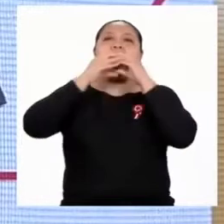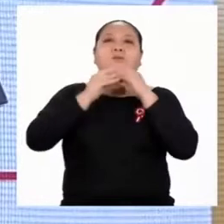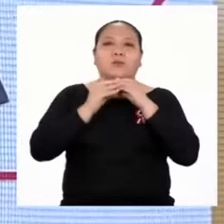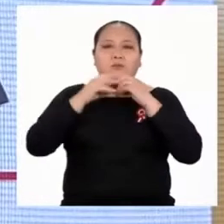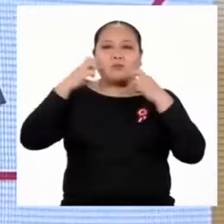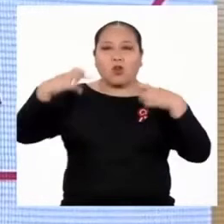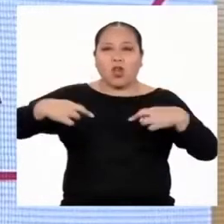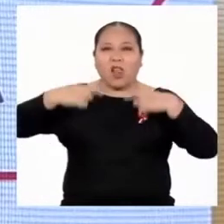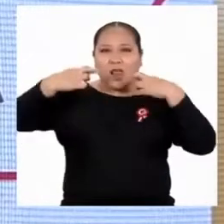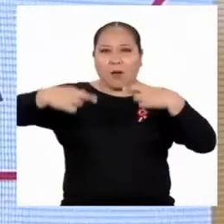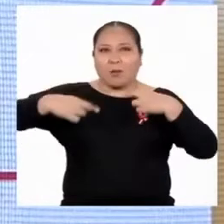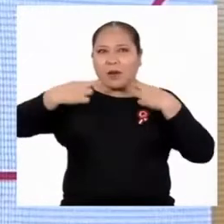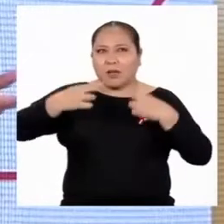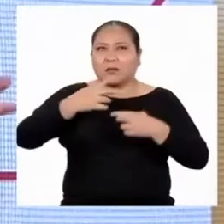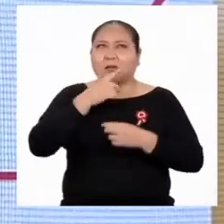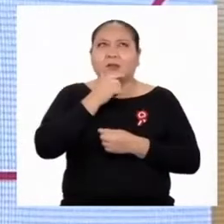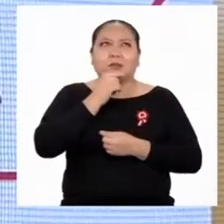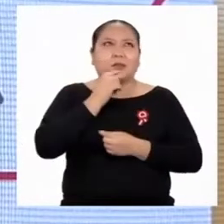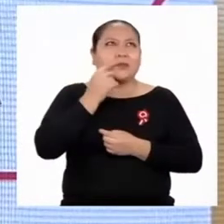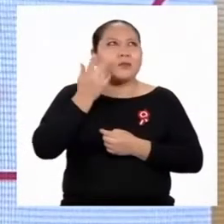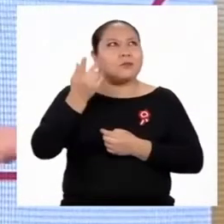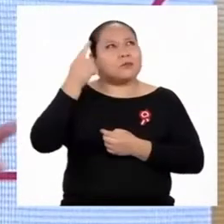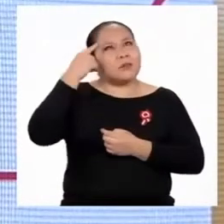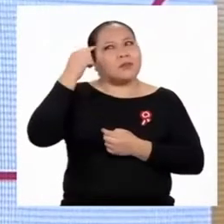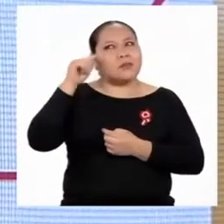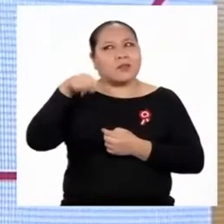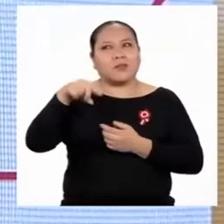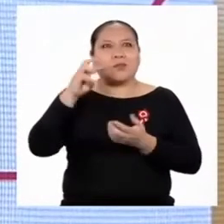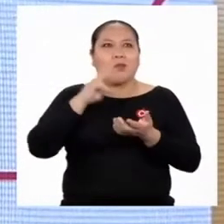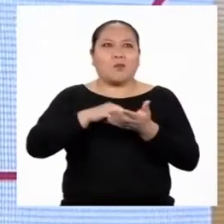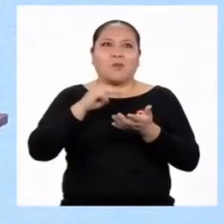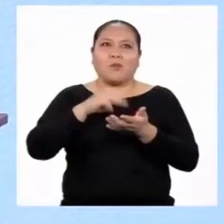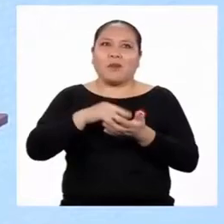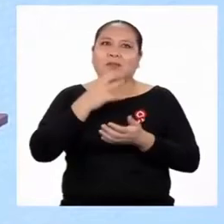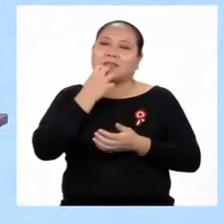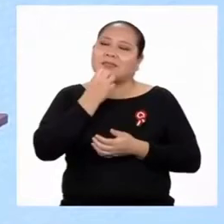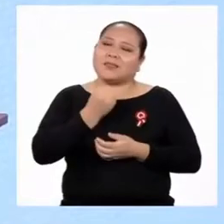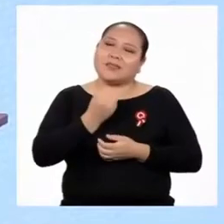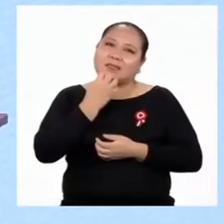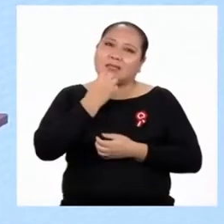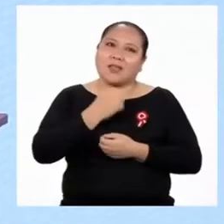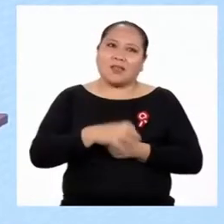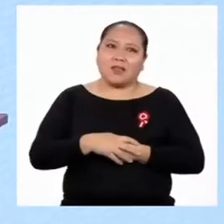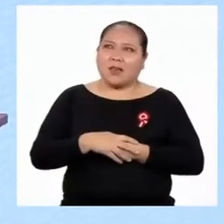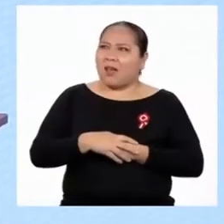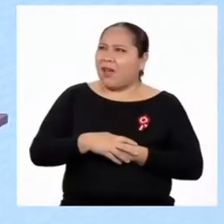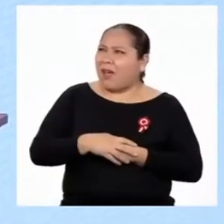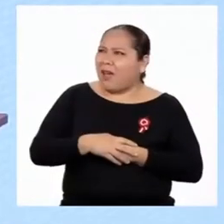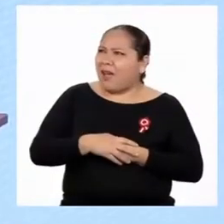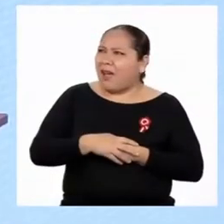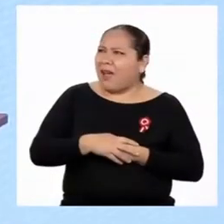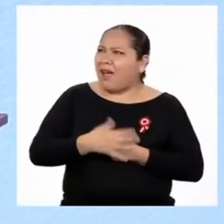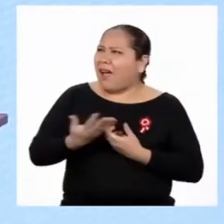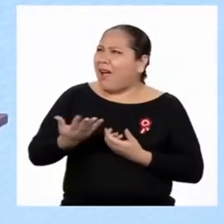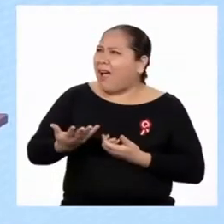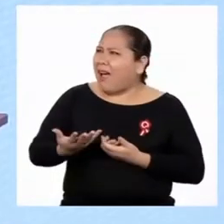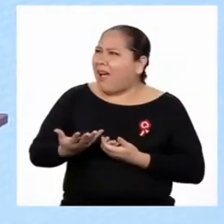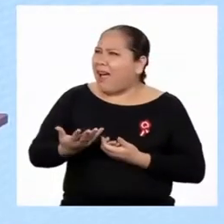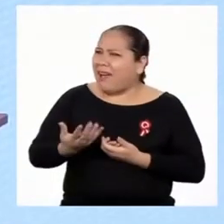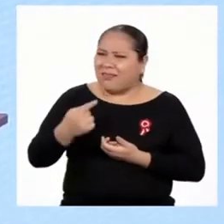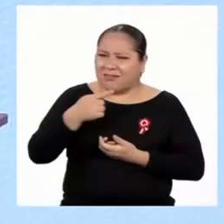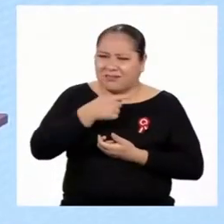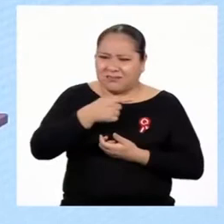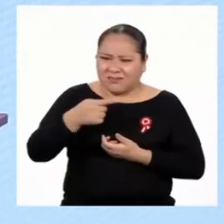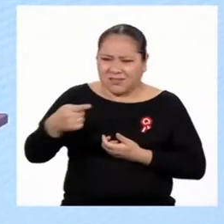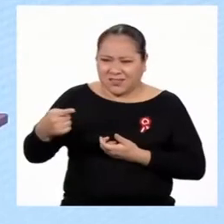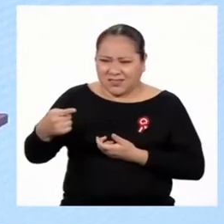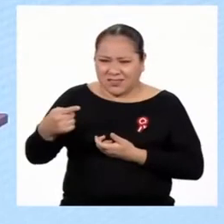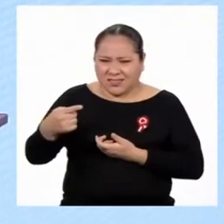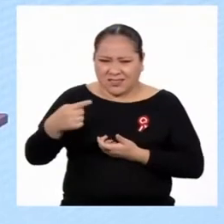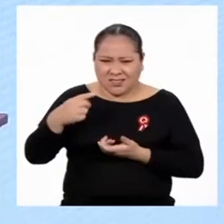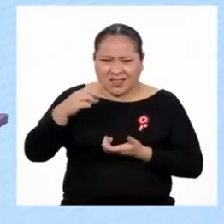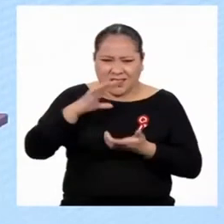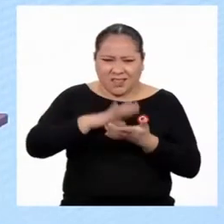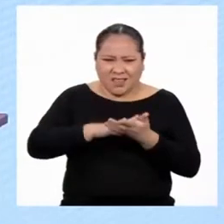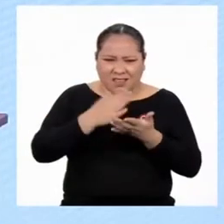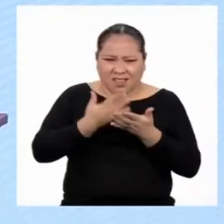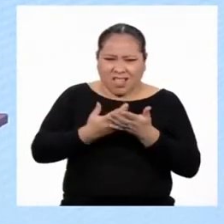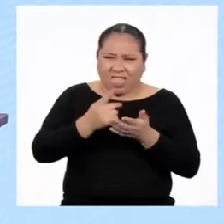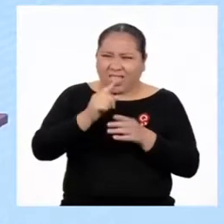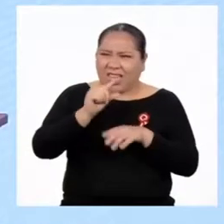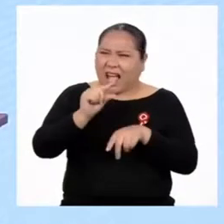y... creo que esos son los que más extraño. ¿Qué? Jonathan, todos esos platos son